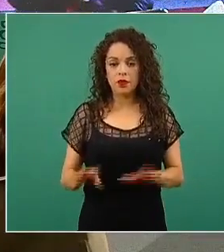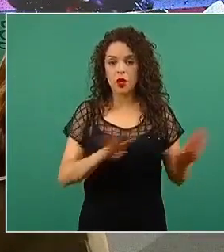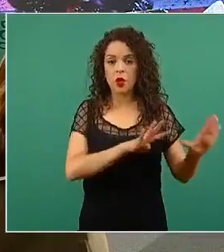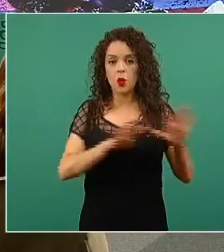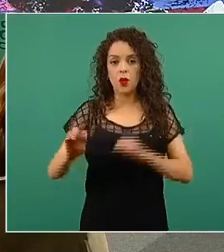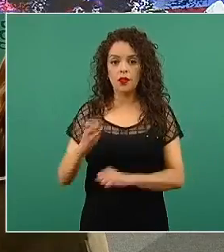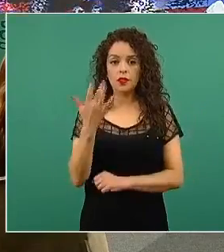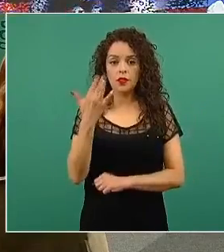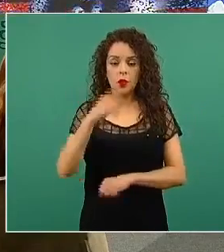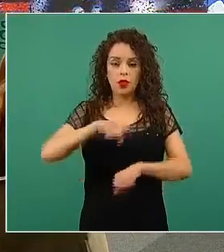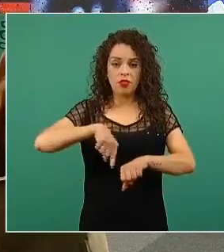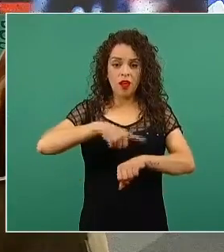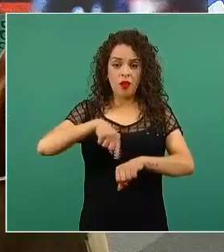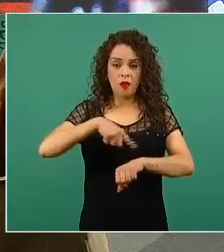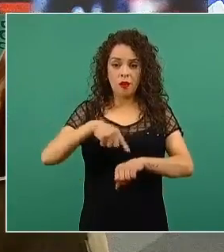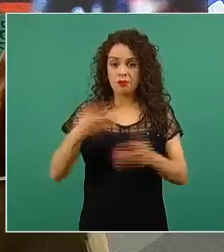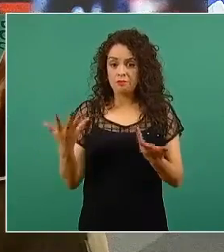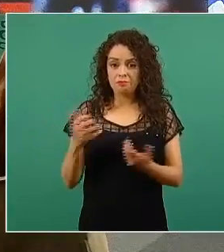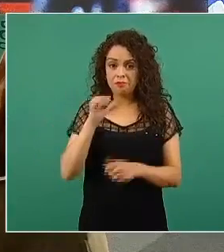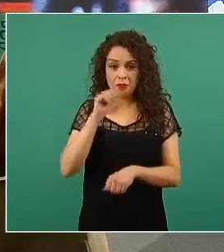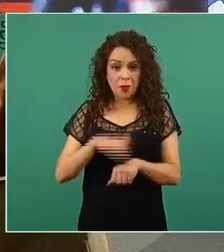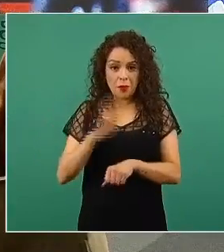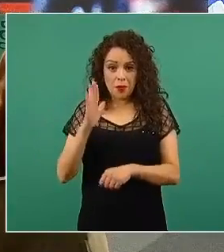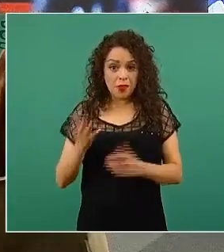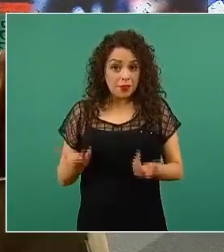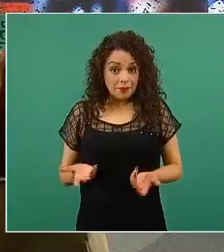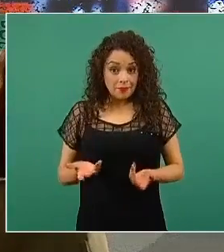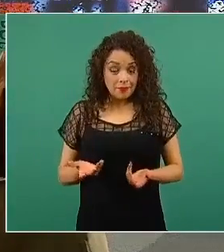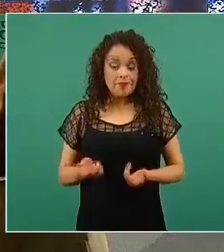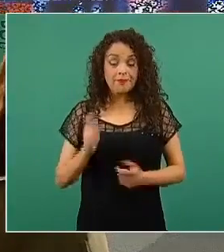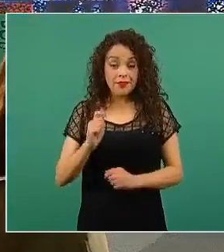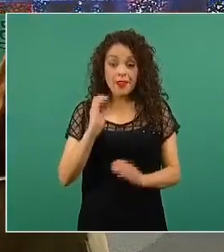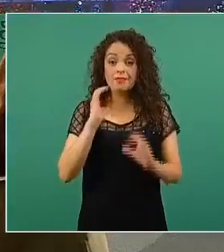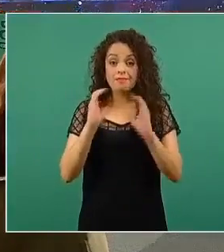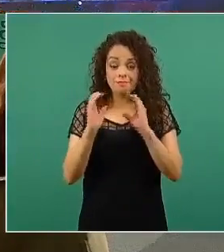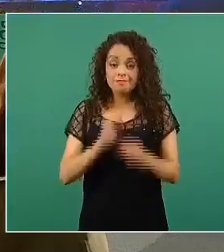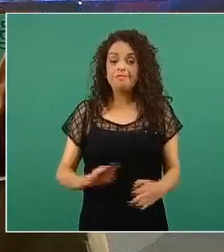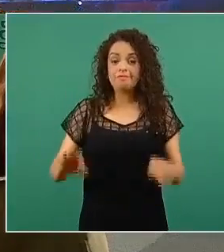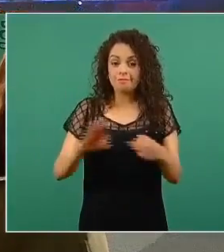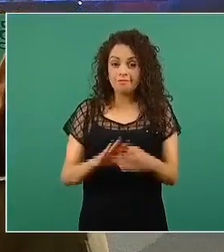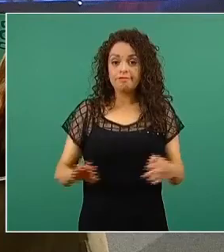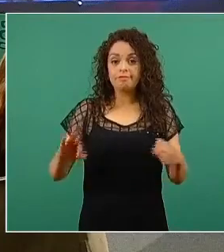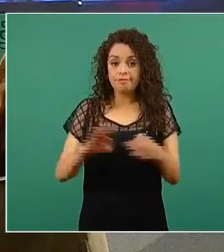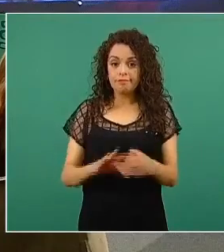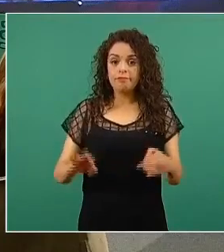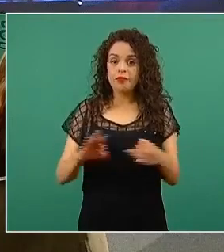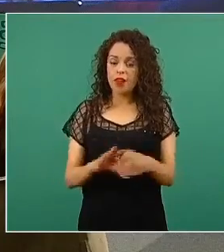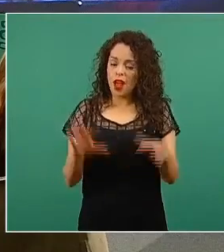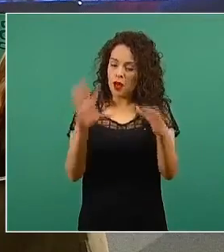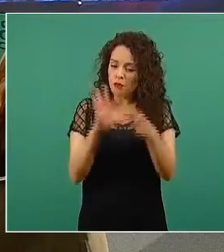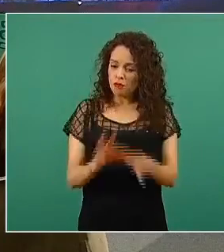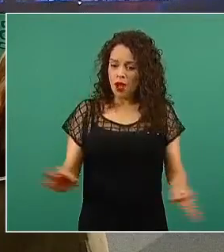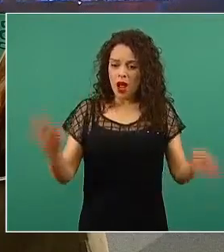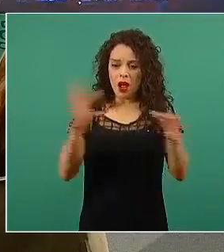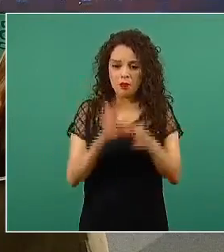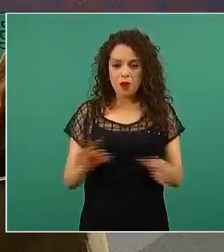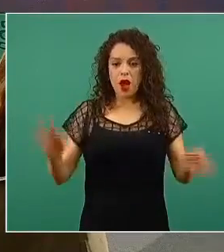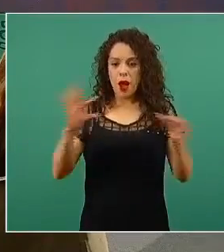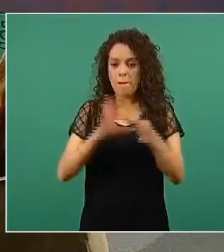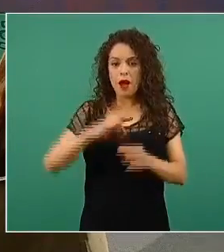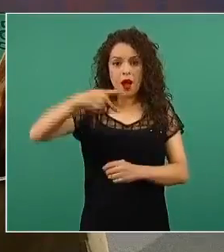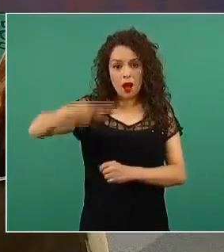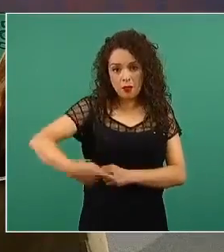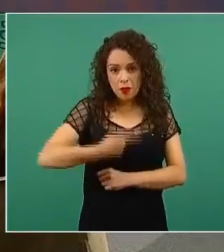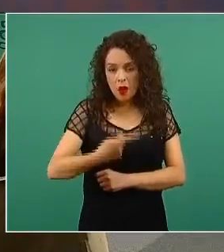450 horas nada más de comunicación, de constante explicación, de responder preguntas, de